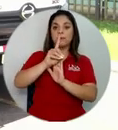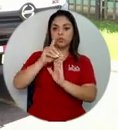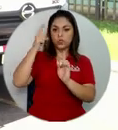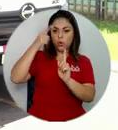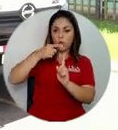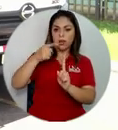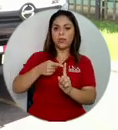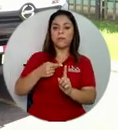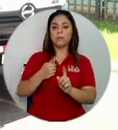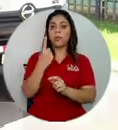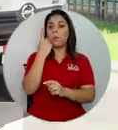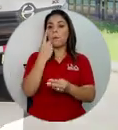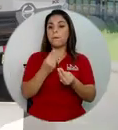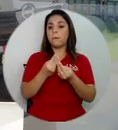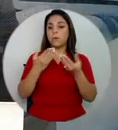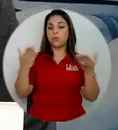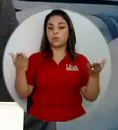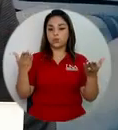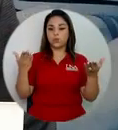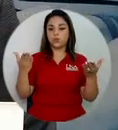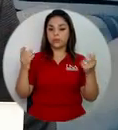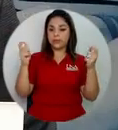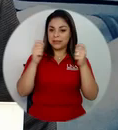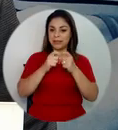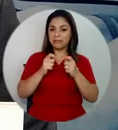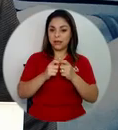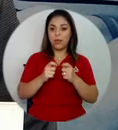desarrollamos y concretamos un producto